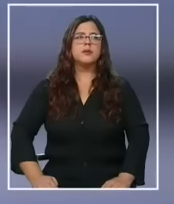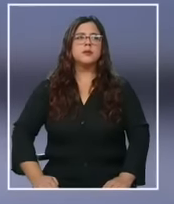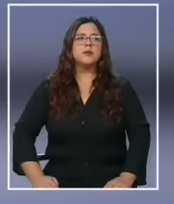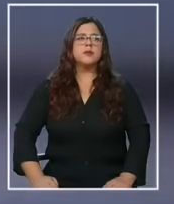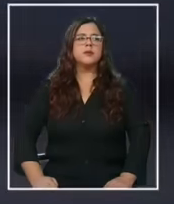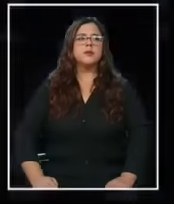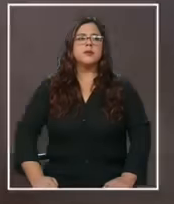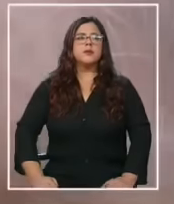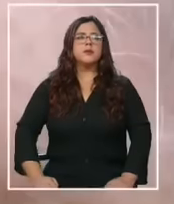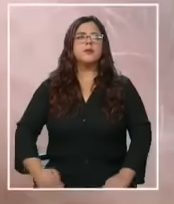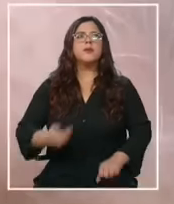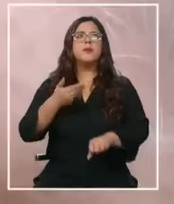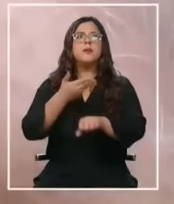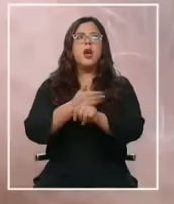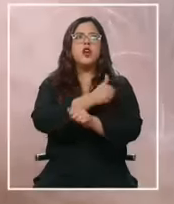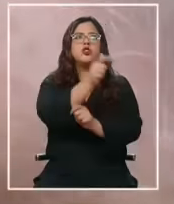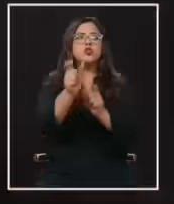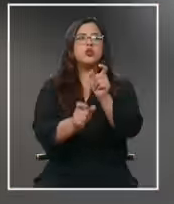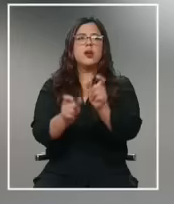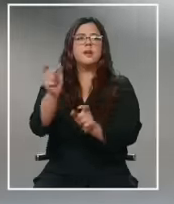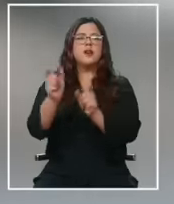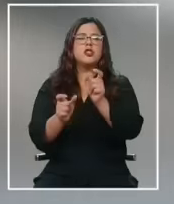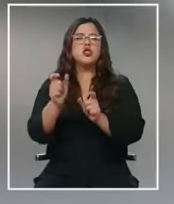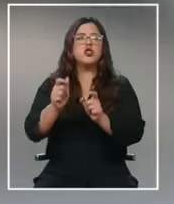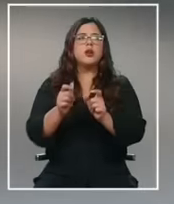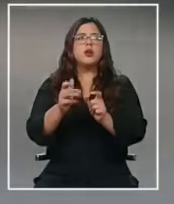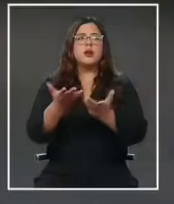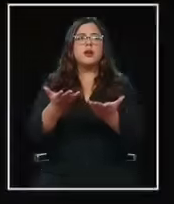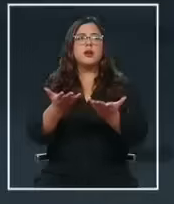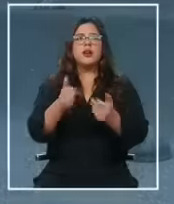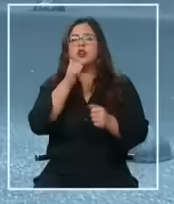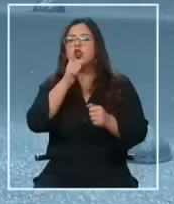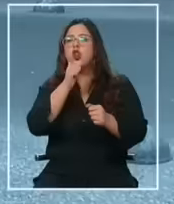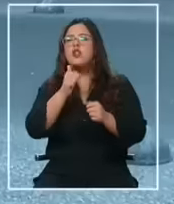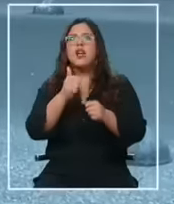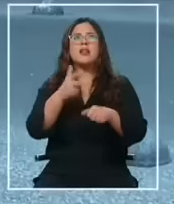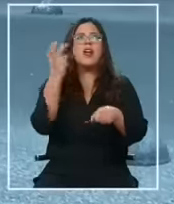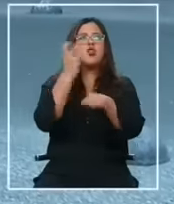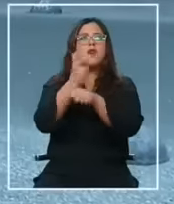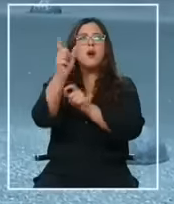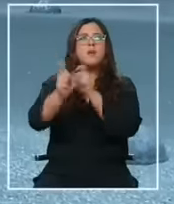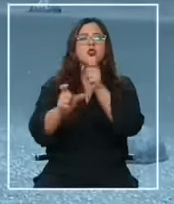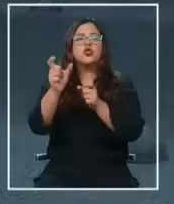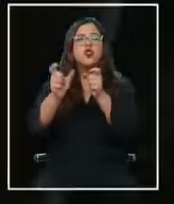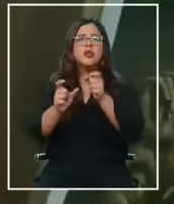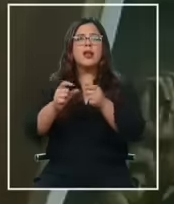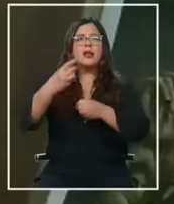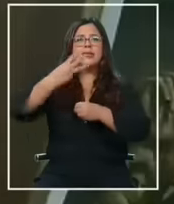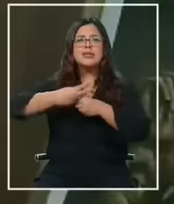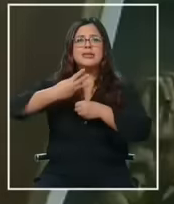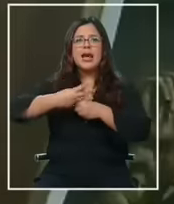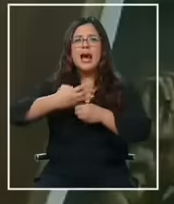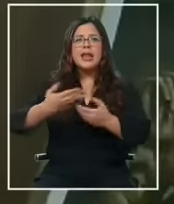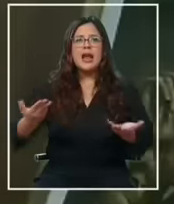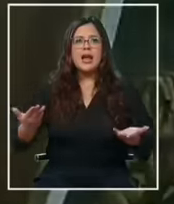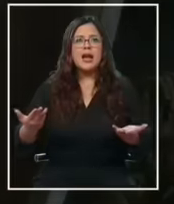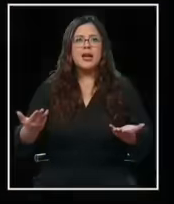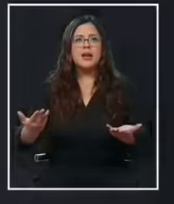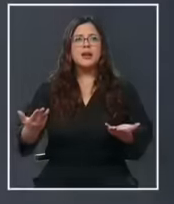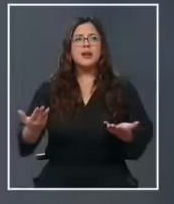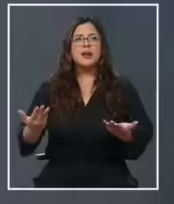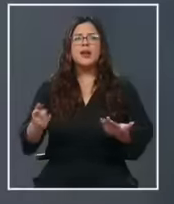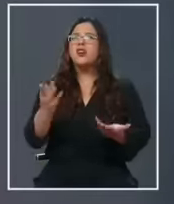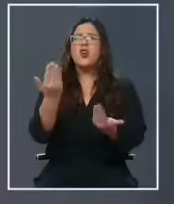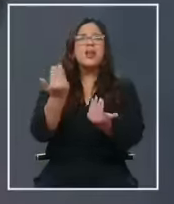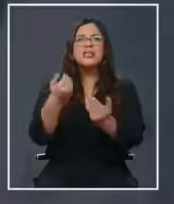Un llamado a todas las personas que a diario están asaltando a adultos mayores. No